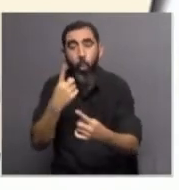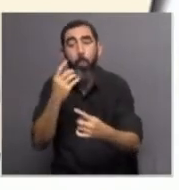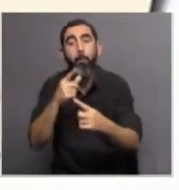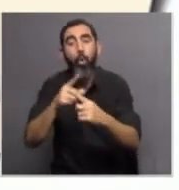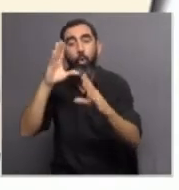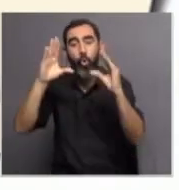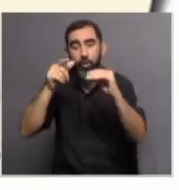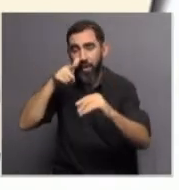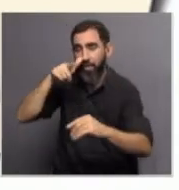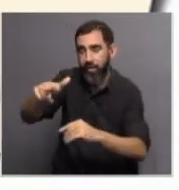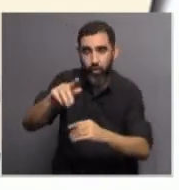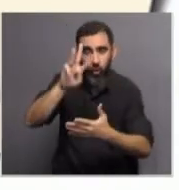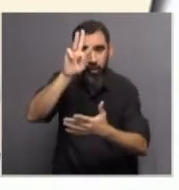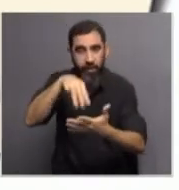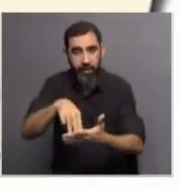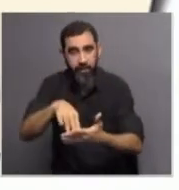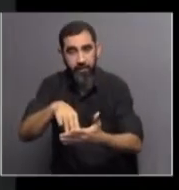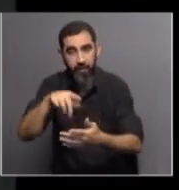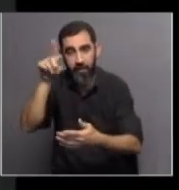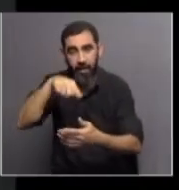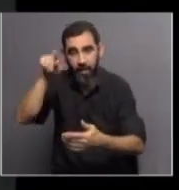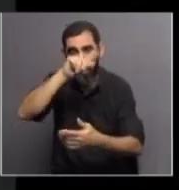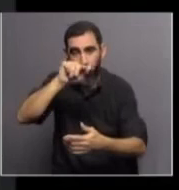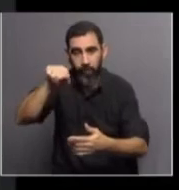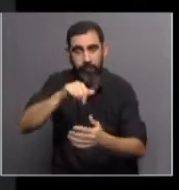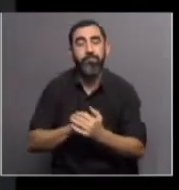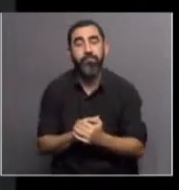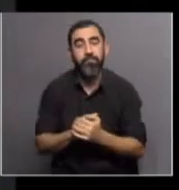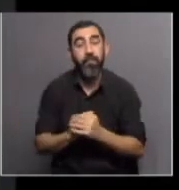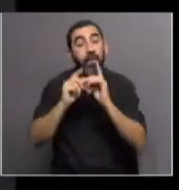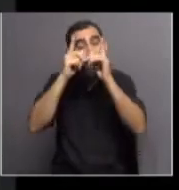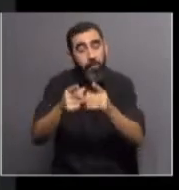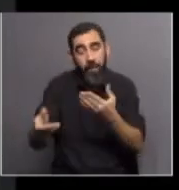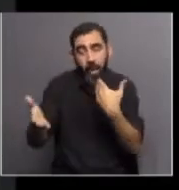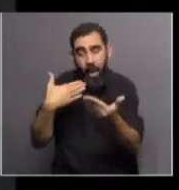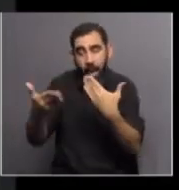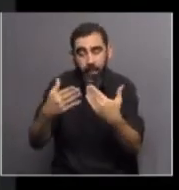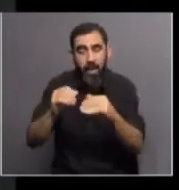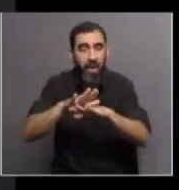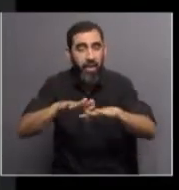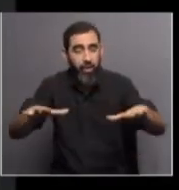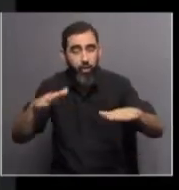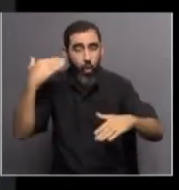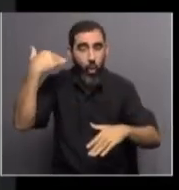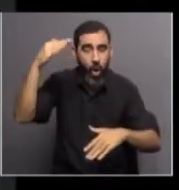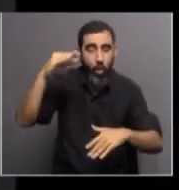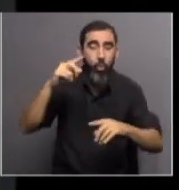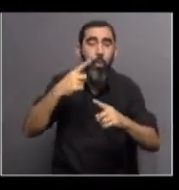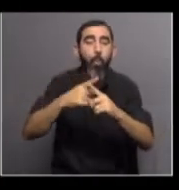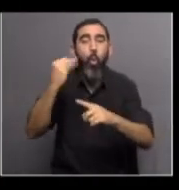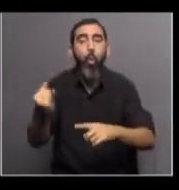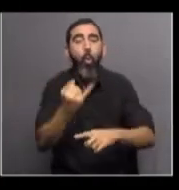en vivo, desde el Instagram de @poloyanalía. Además, conversa con grandes y chicos sobre una consigna por